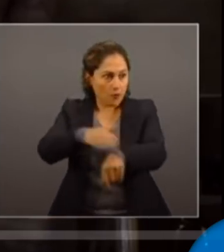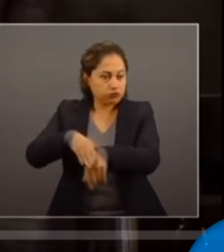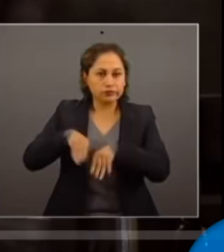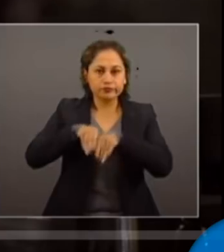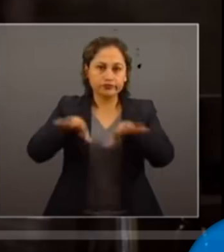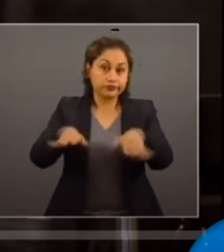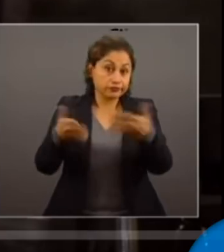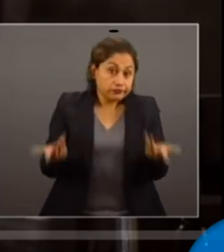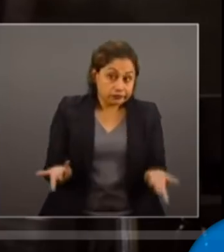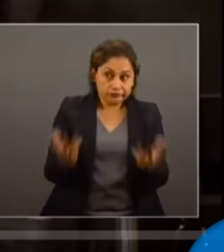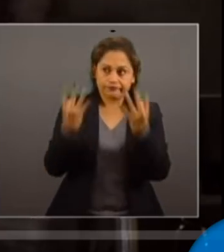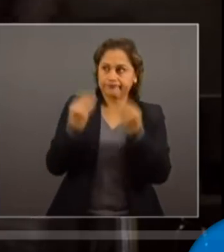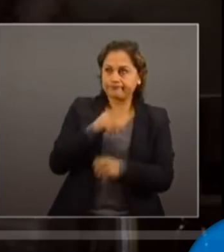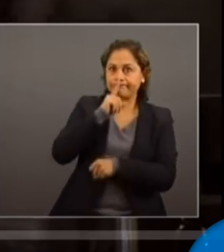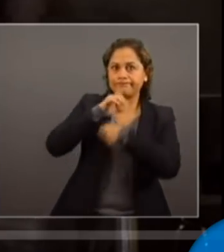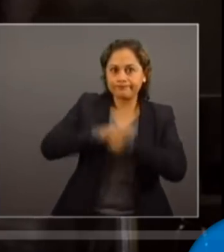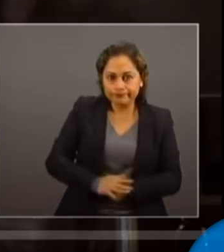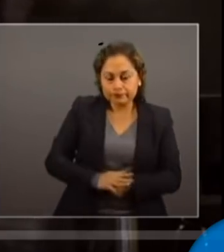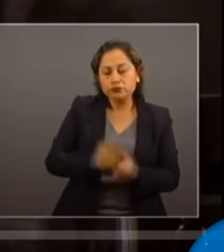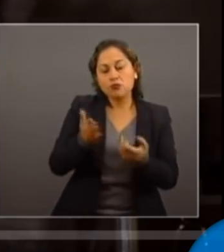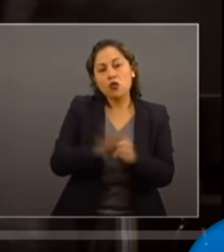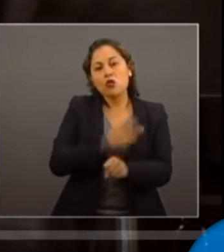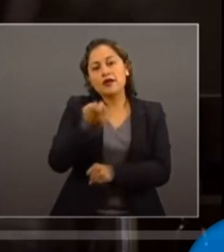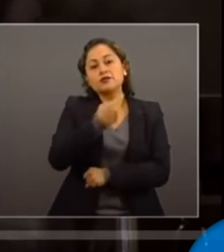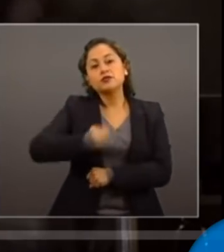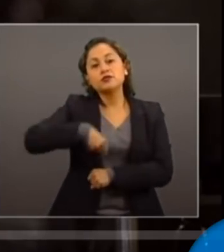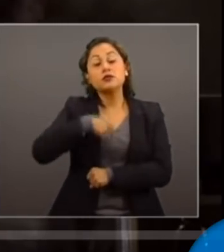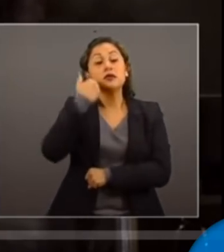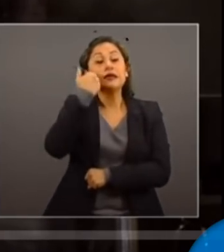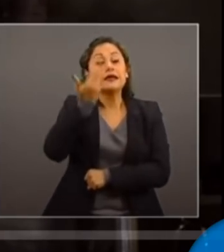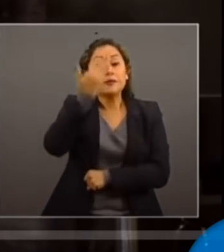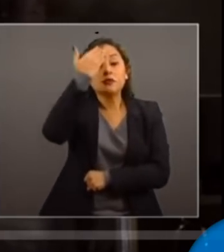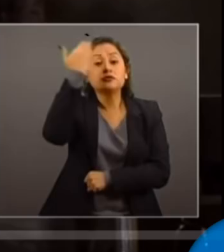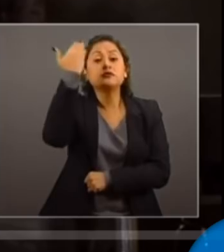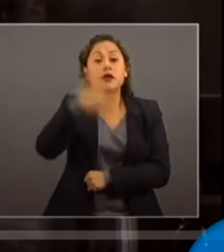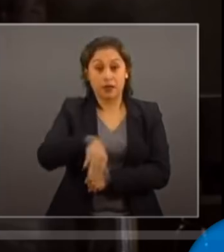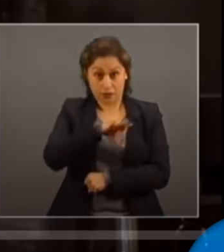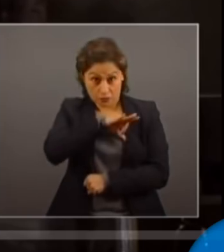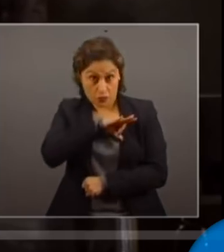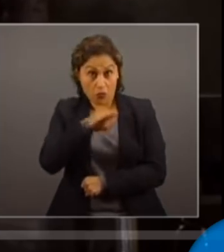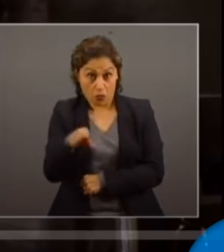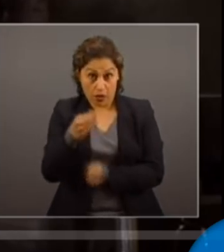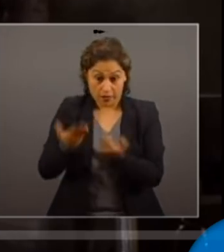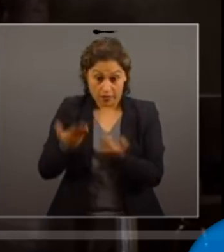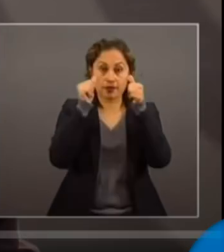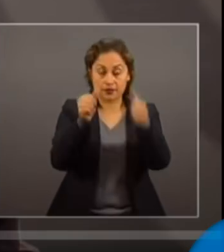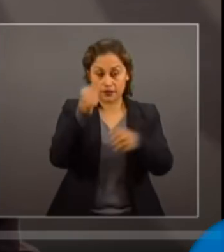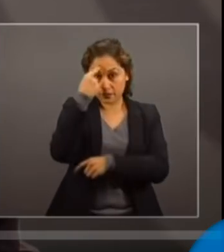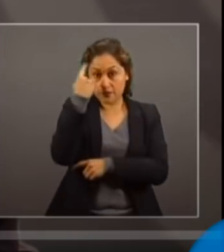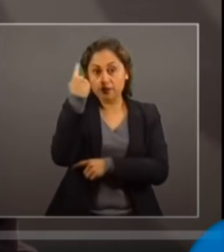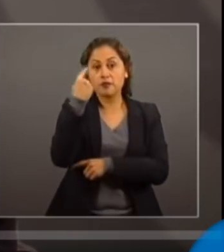ver señor presidente como primer asunto si se mantiene esta posibilidad para poder presentar y sean valorados estos